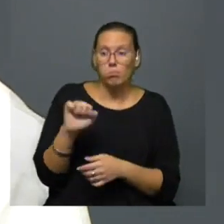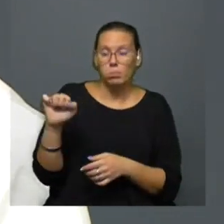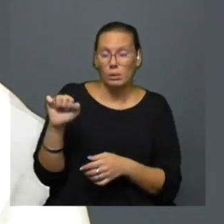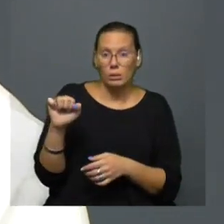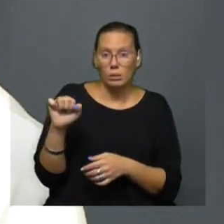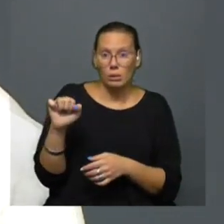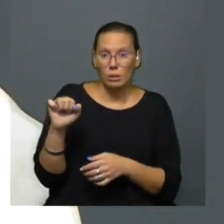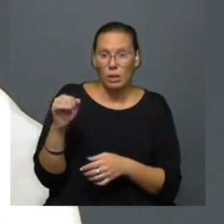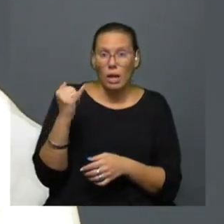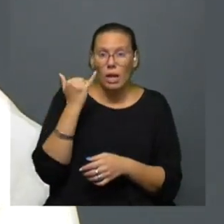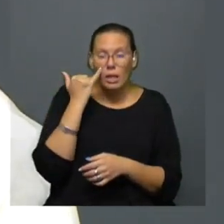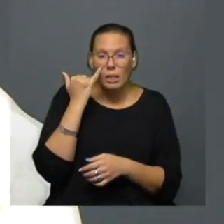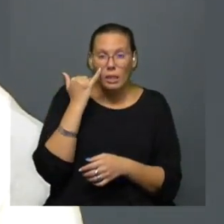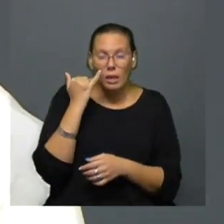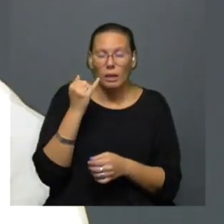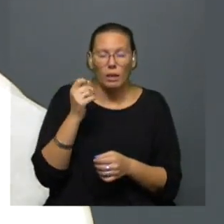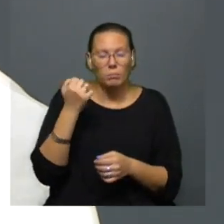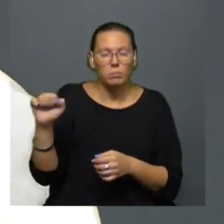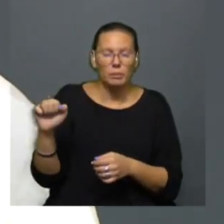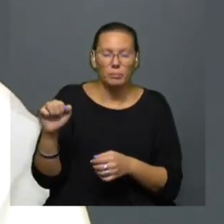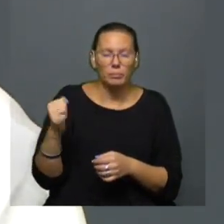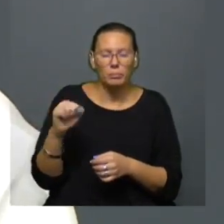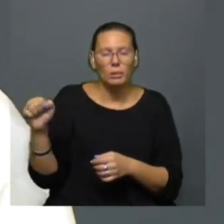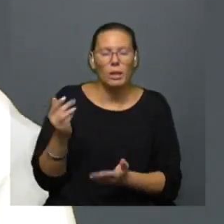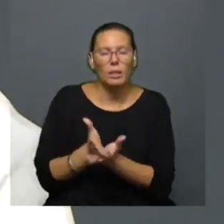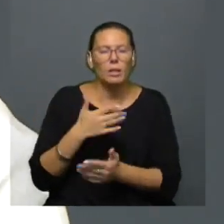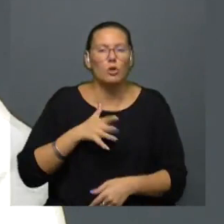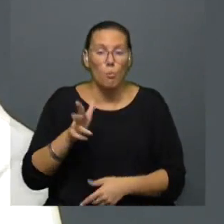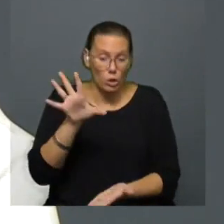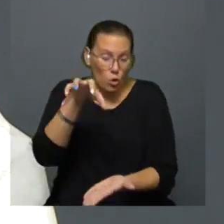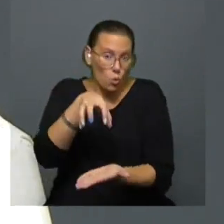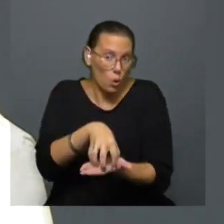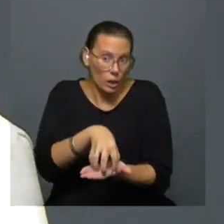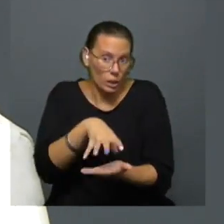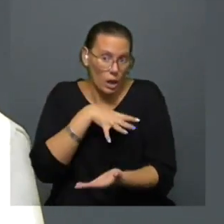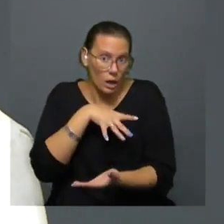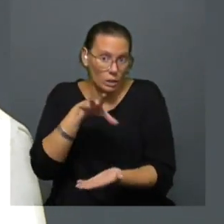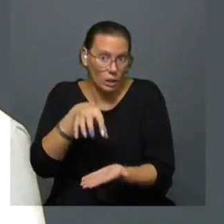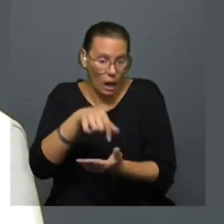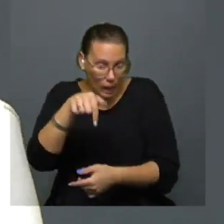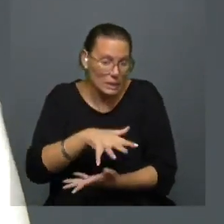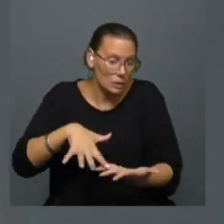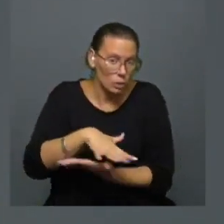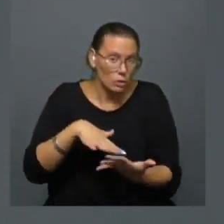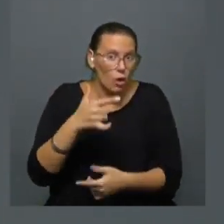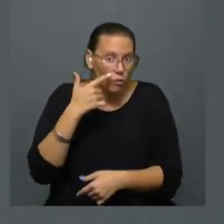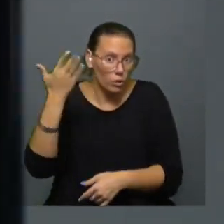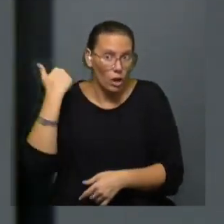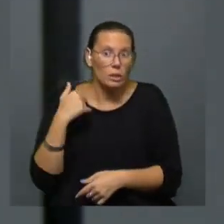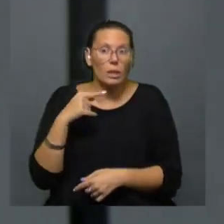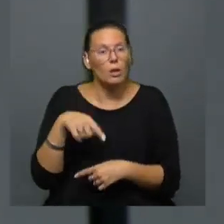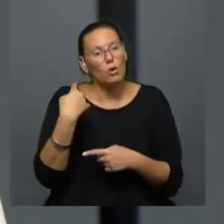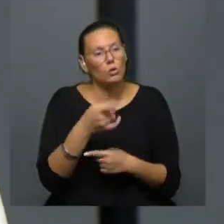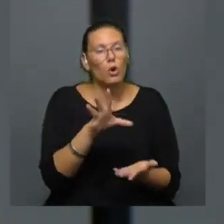humanos por parte del terrorismo de Estado, lugares físicos, materiales que están allí, aquí ocurrió esto. Y por otro lado, los